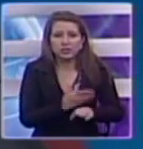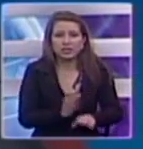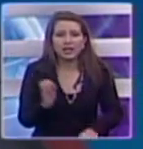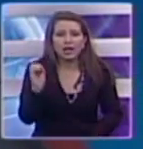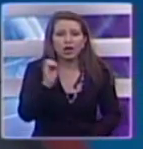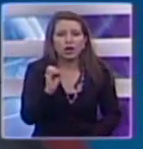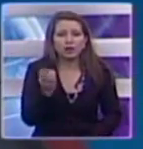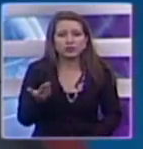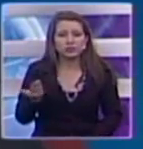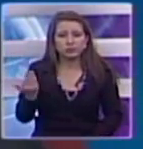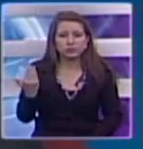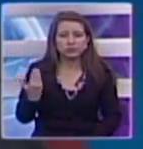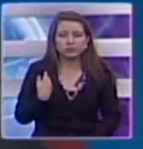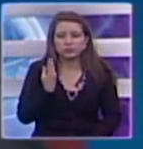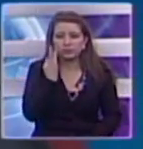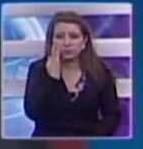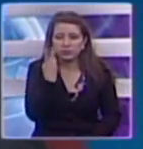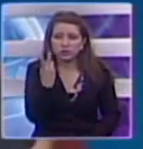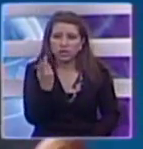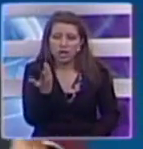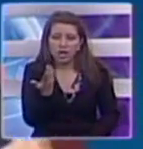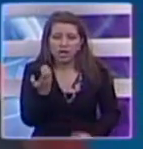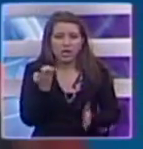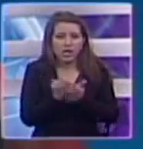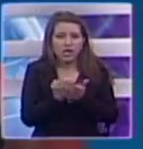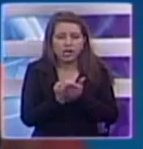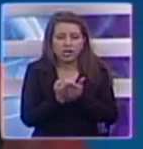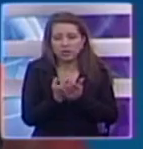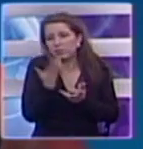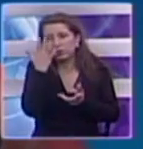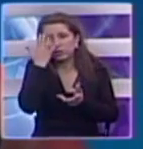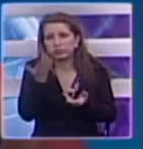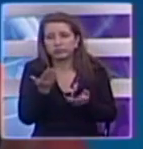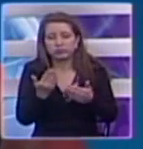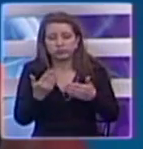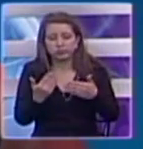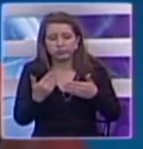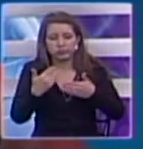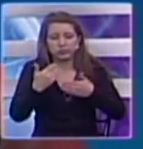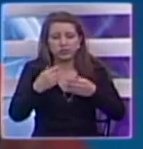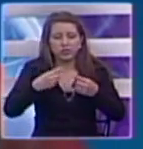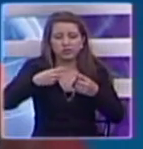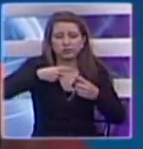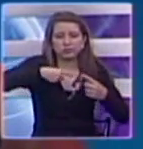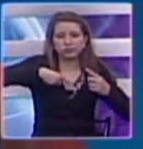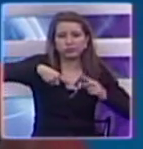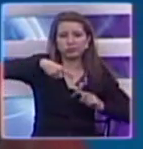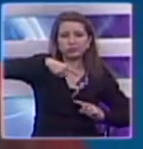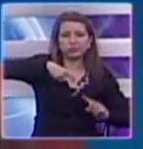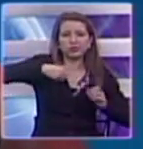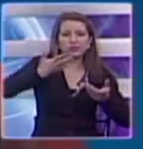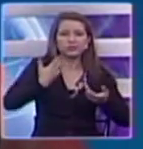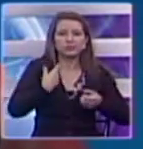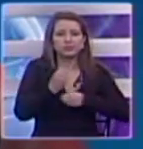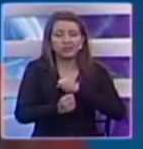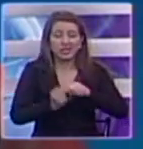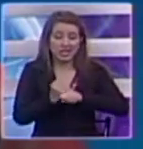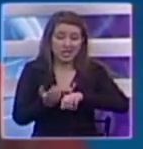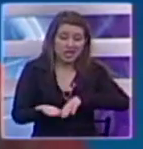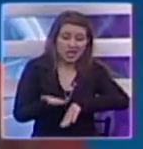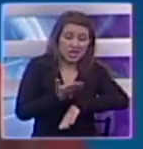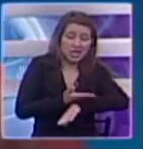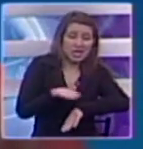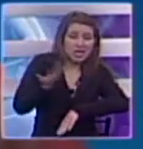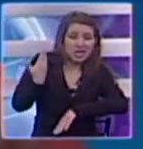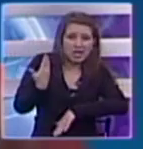año pasado, es decir, se veía una... La economía es por ciclos y el ciclo empezó en mediados del año pasado, el